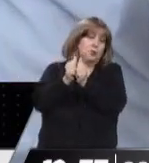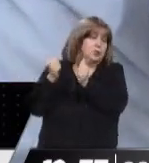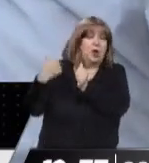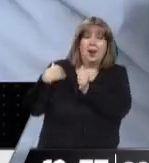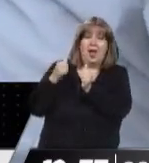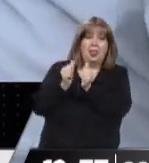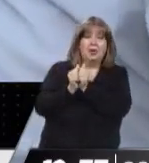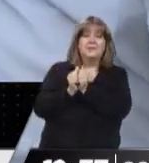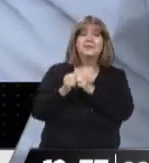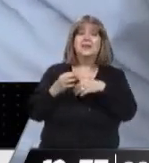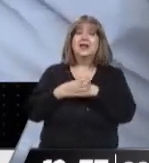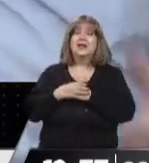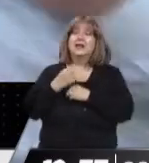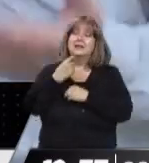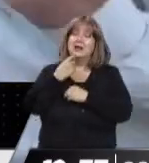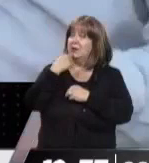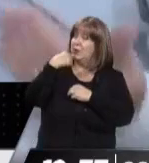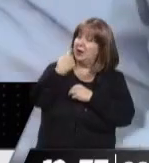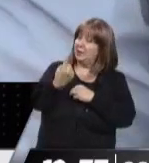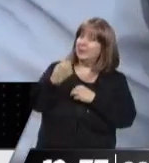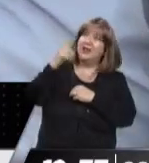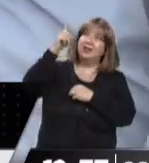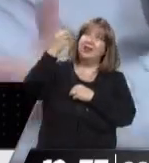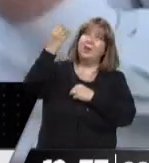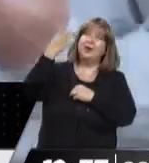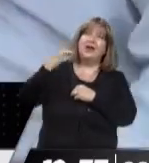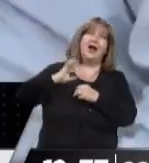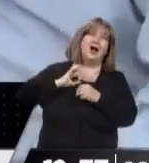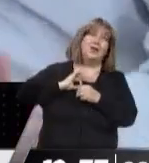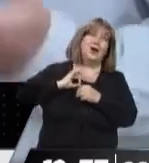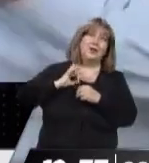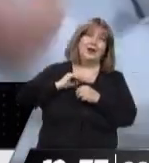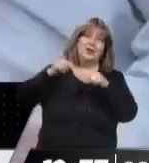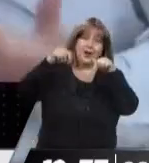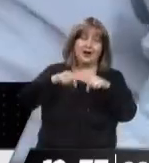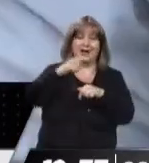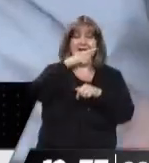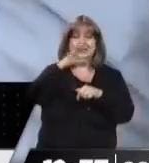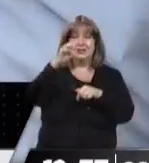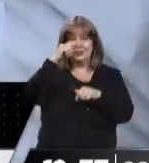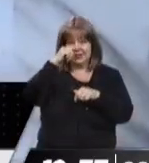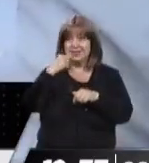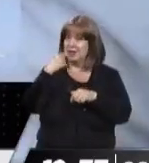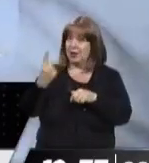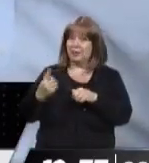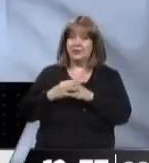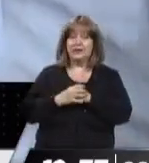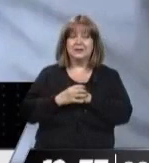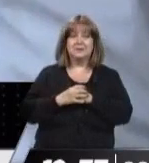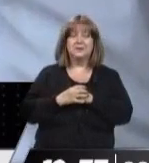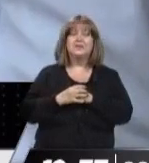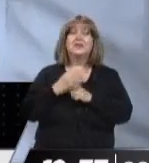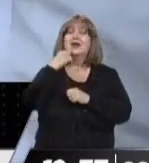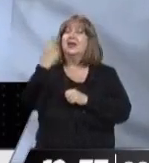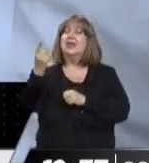lado. ¿Le has preguntado a Dios por qué quiere que vivas tantos años acá, si tenés una misión, si necesita algo de vos? ¿Se lo has preguntado? Sí. ¿Qué